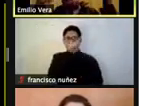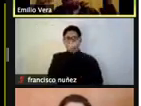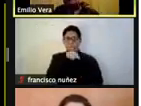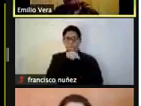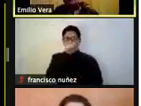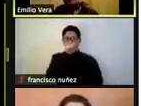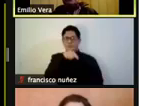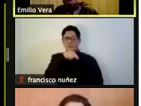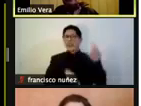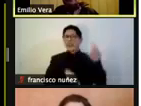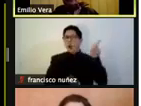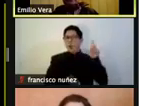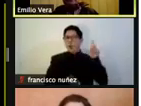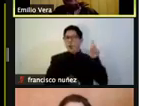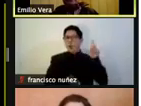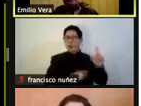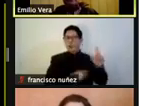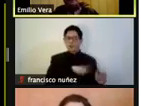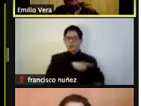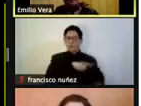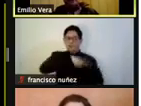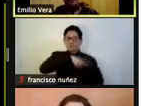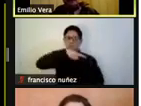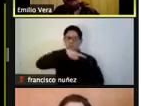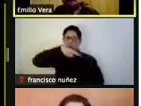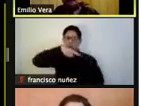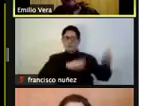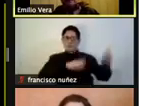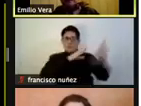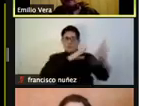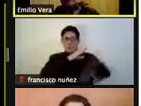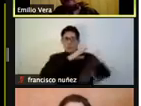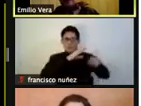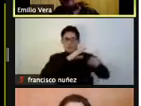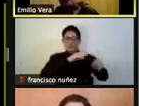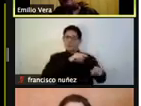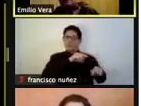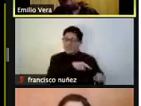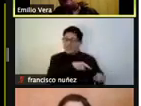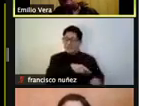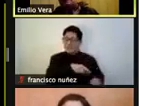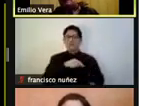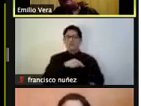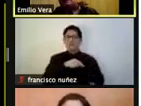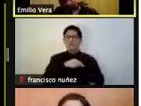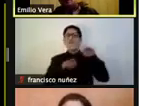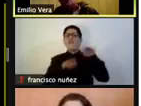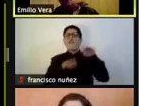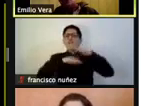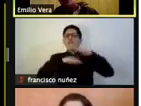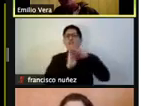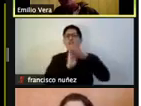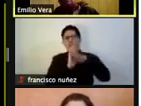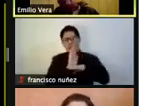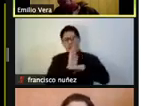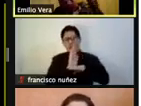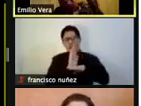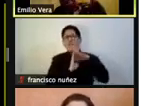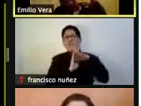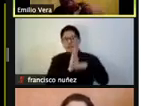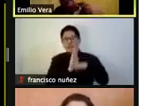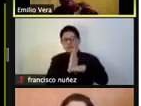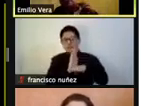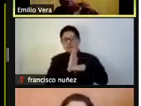de aire. En realidad son señales de baja frecuencia. Uno escucha hasta 20 Hz más